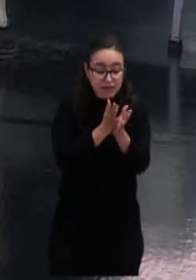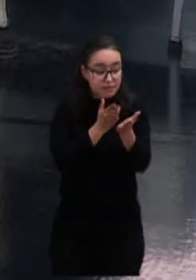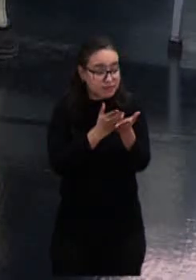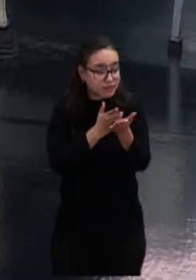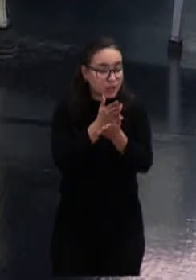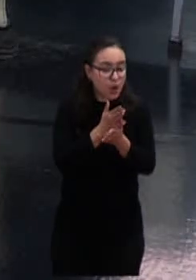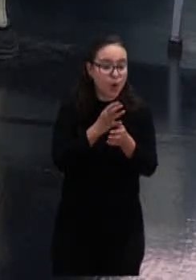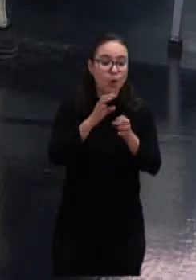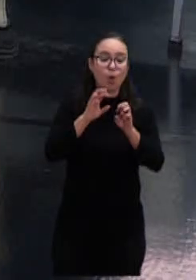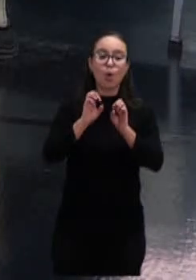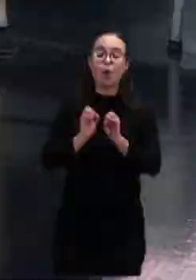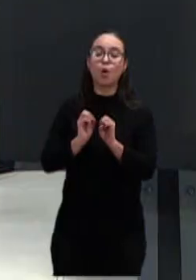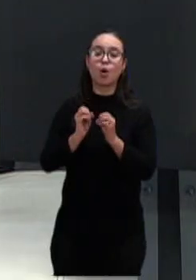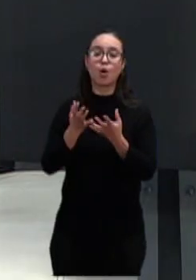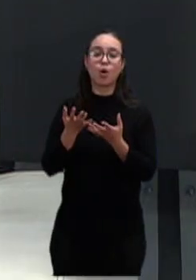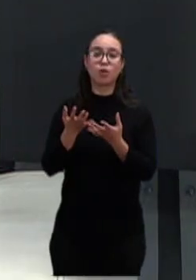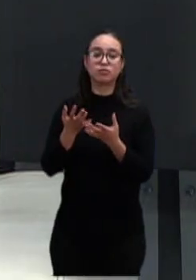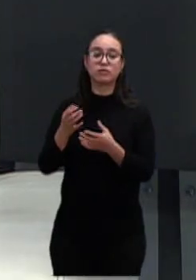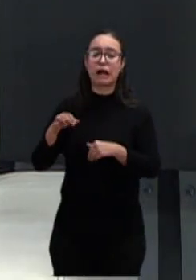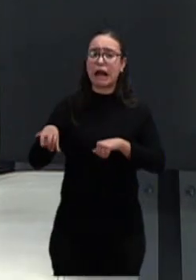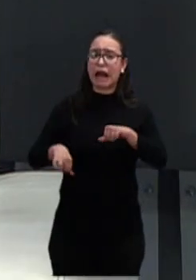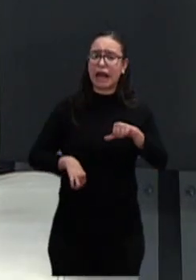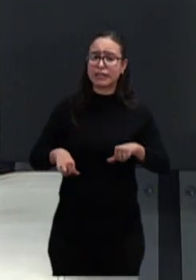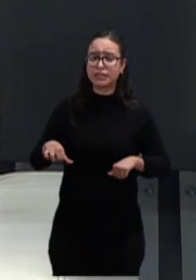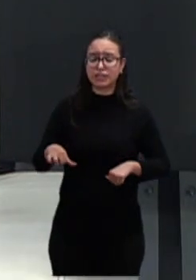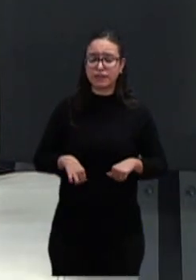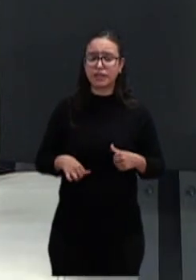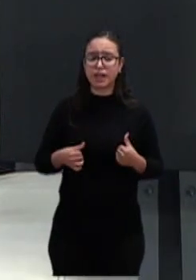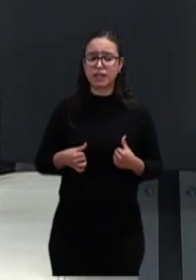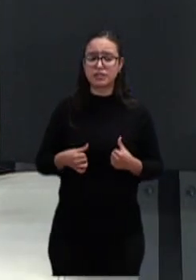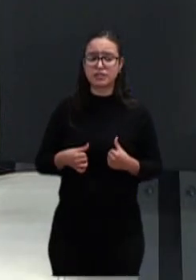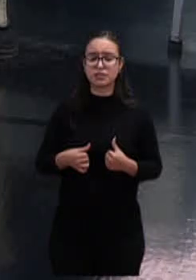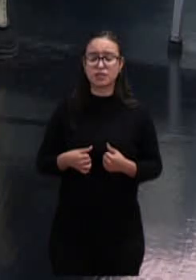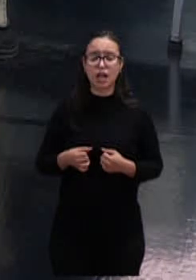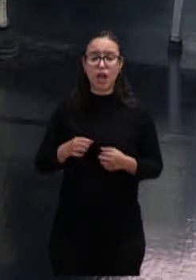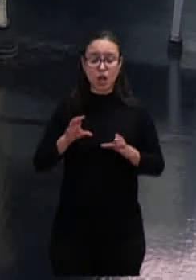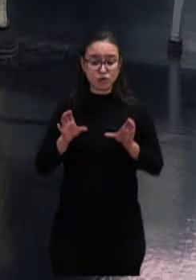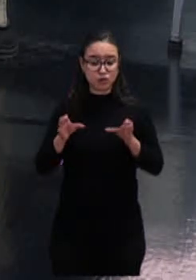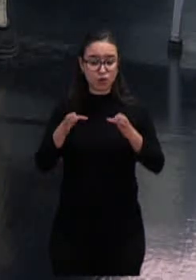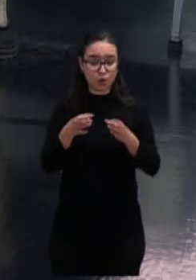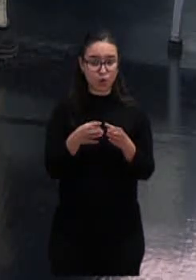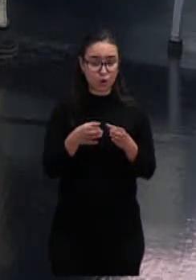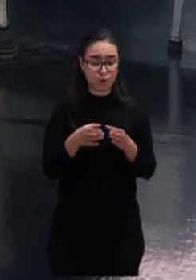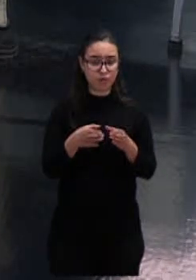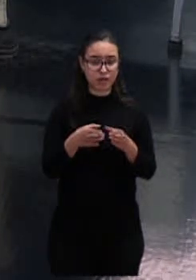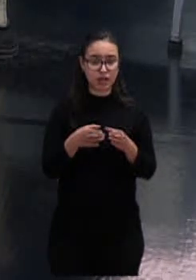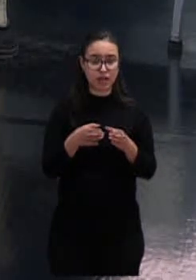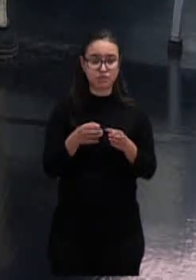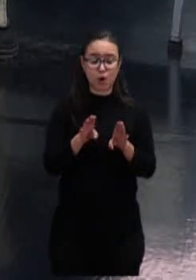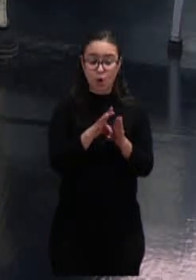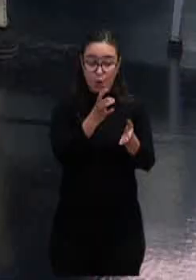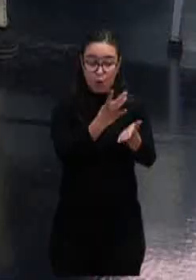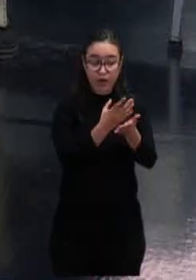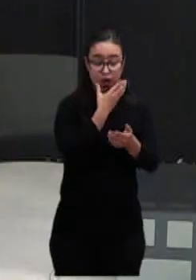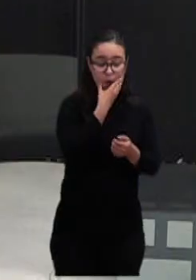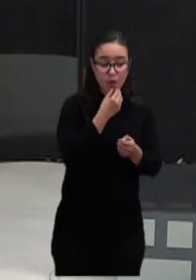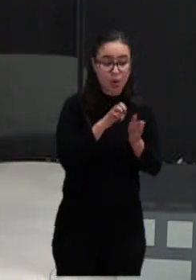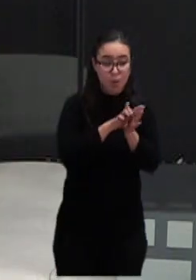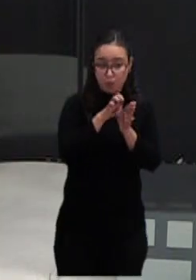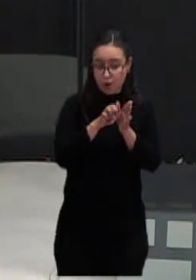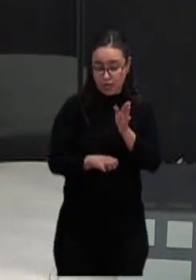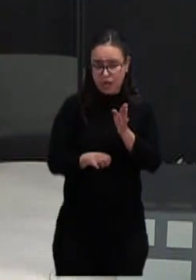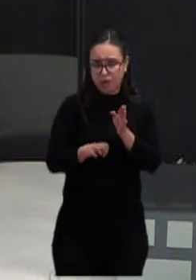y hacer acciones que son reconocidas dentro de la comunidad solo para los hombres el día que una mujer quiere tomar